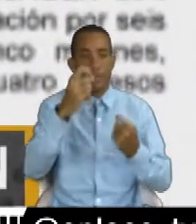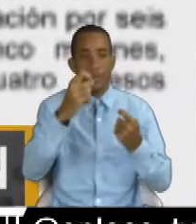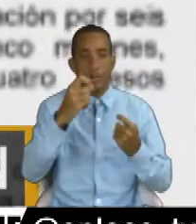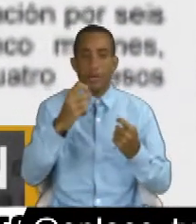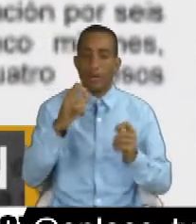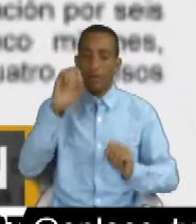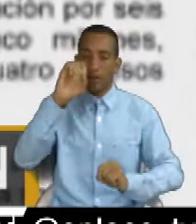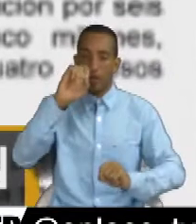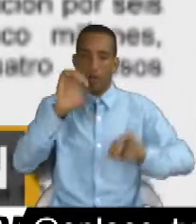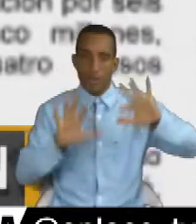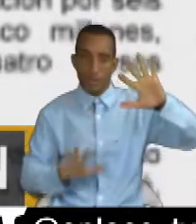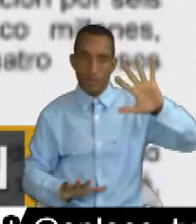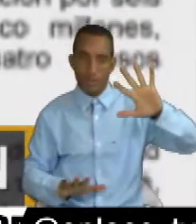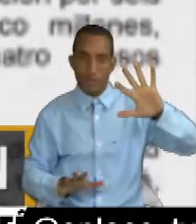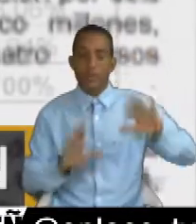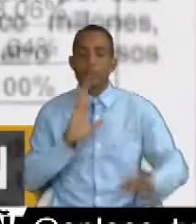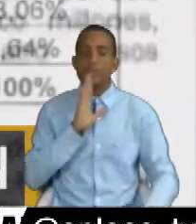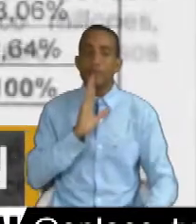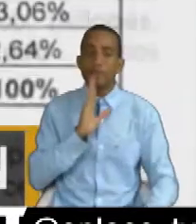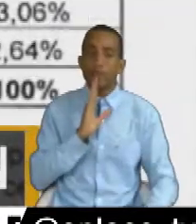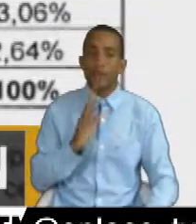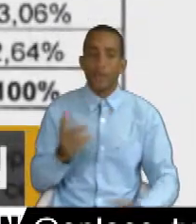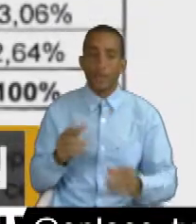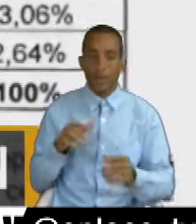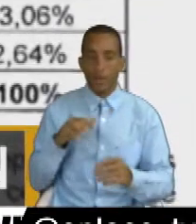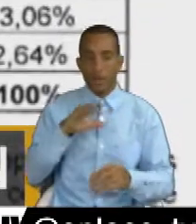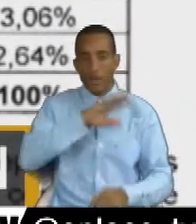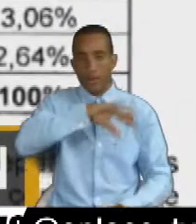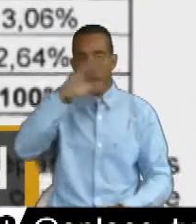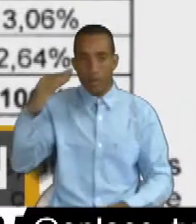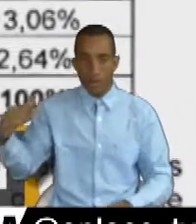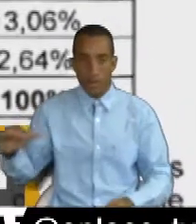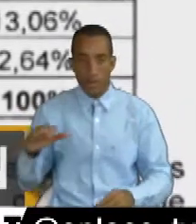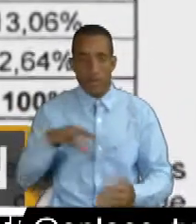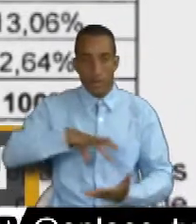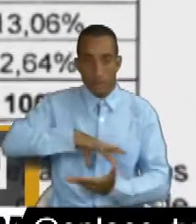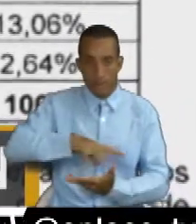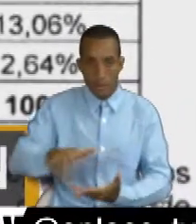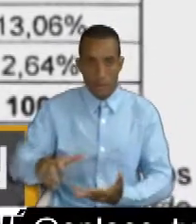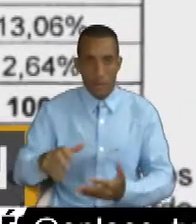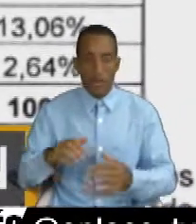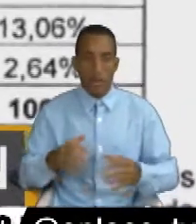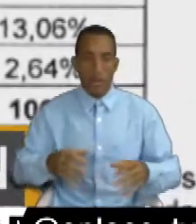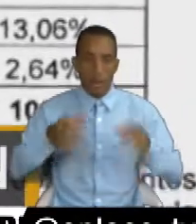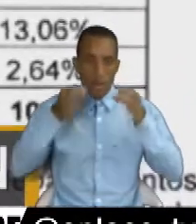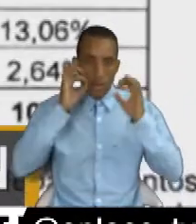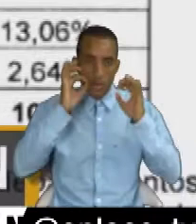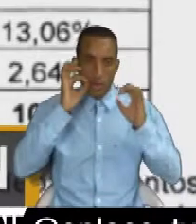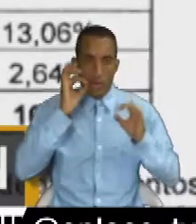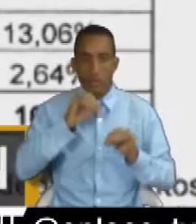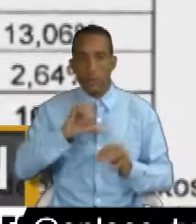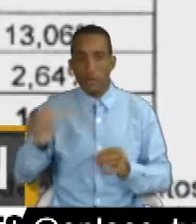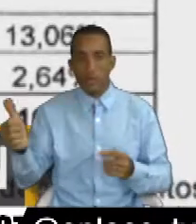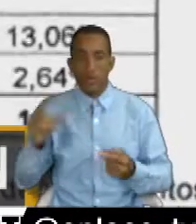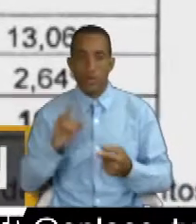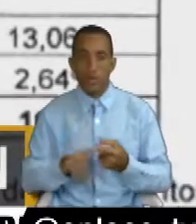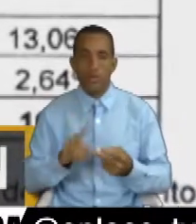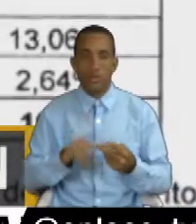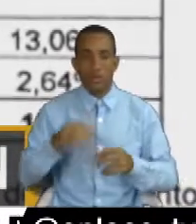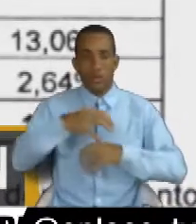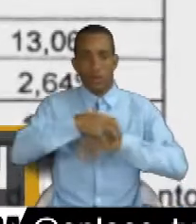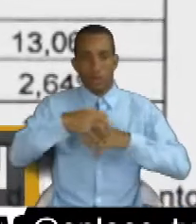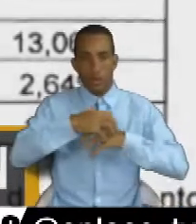Los departamentos que abarca esta distribución son Antioquia, Santander, Caldas y Tolima. En cuanto a Santander, son 37 los municipios que